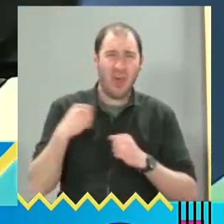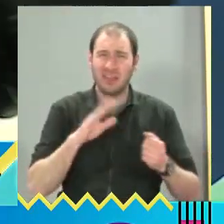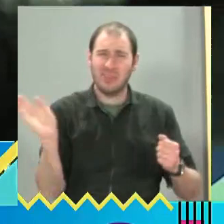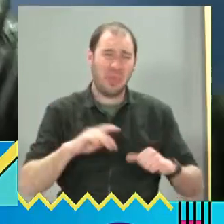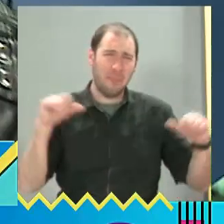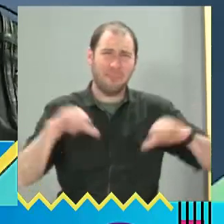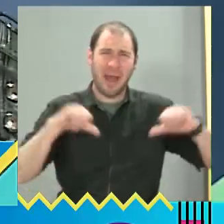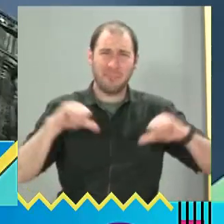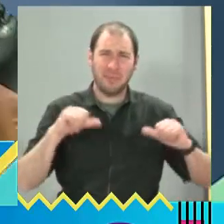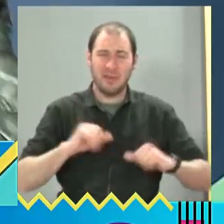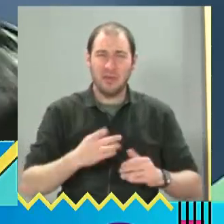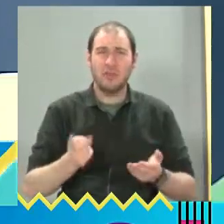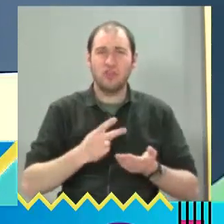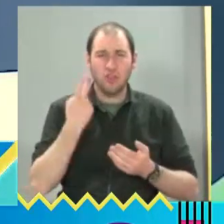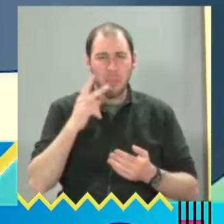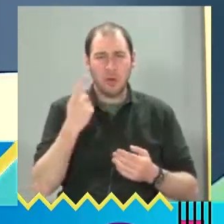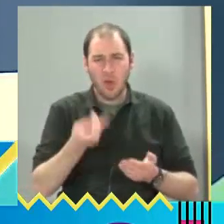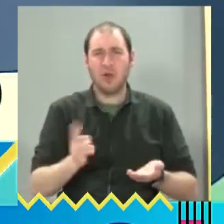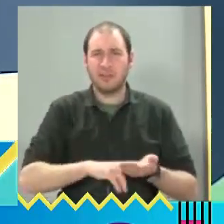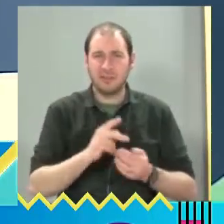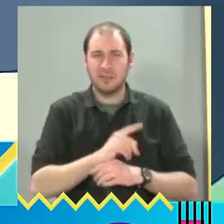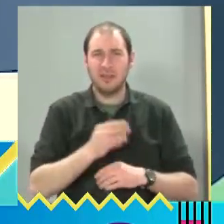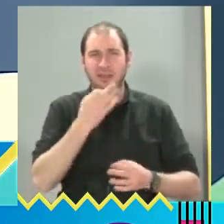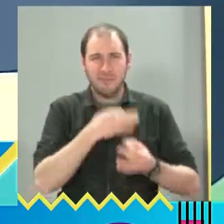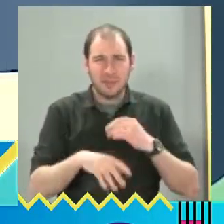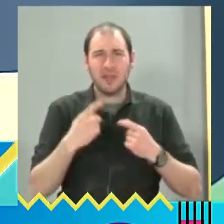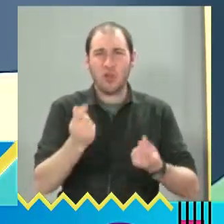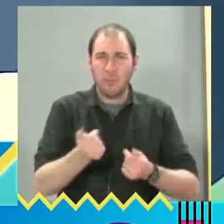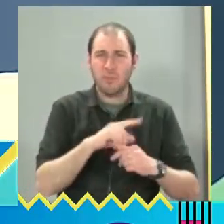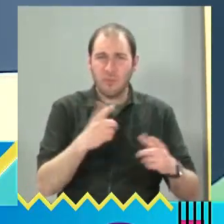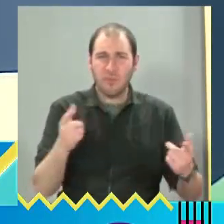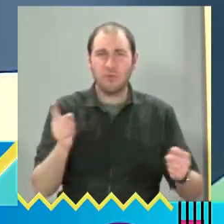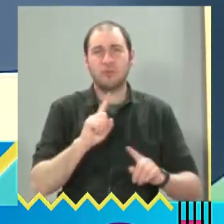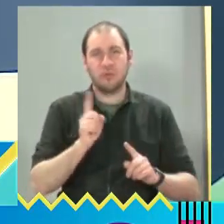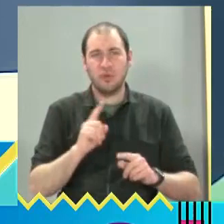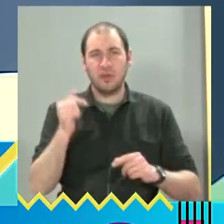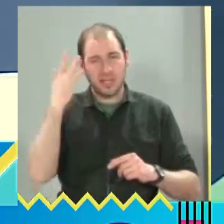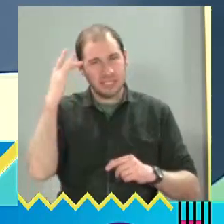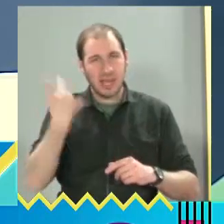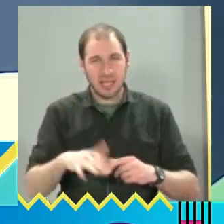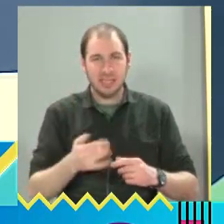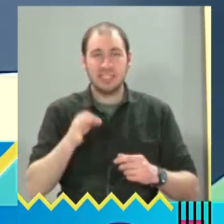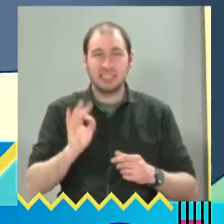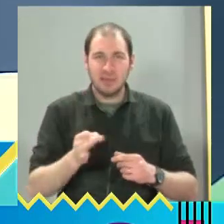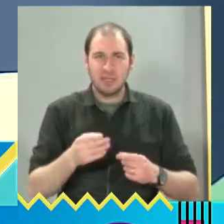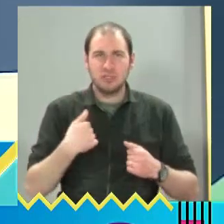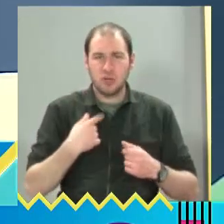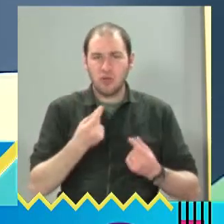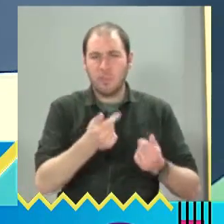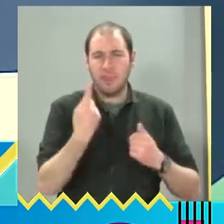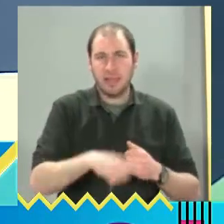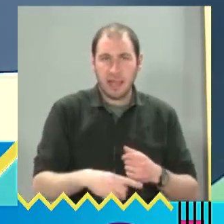se perdió, otra vez tenemos un 2001 a la carrera, no vendo, no compro, sino que hay que ser inteligente y saber qué es lo que puedo